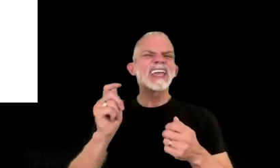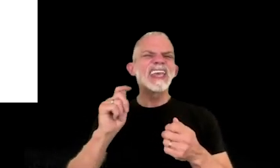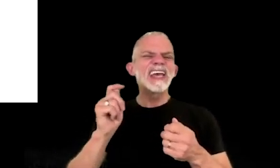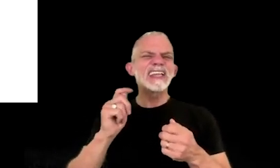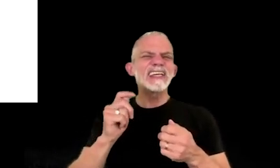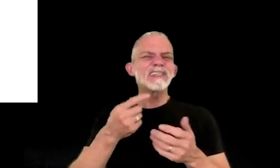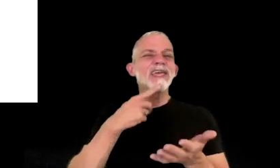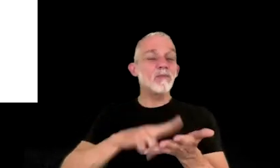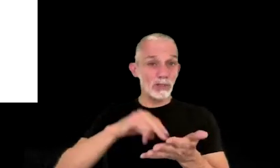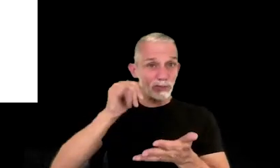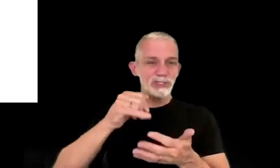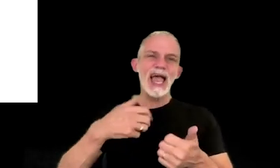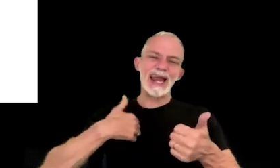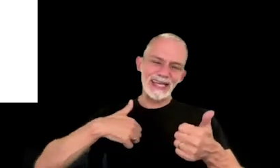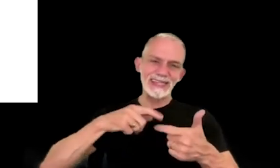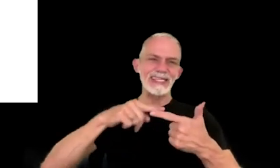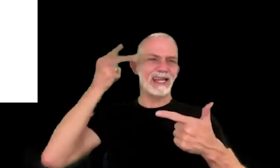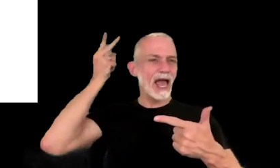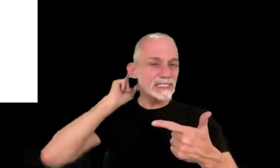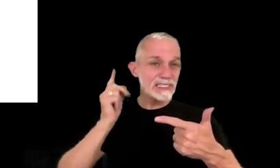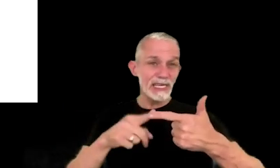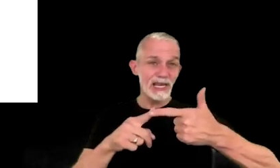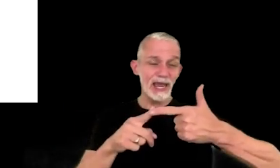es Argentina, Chile,